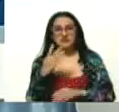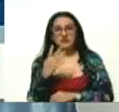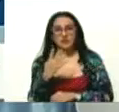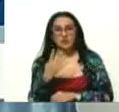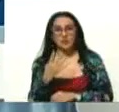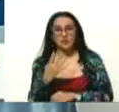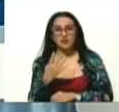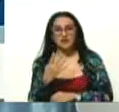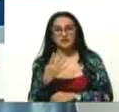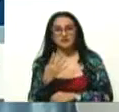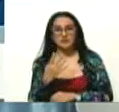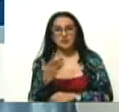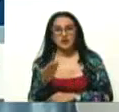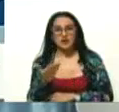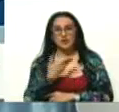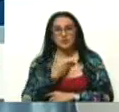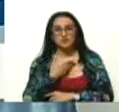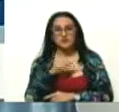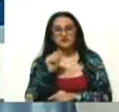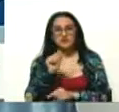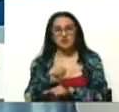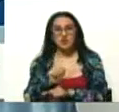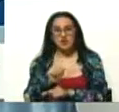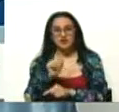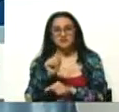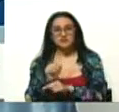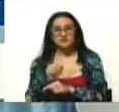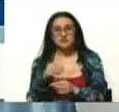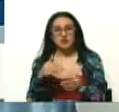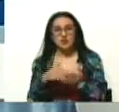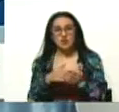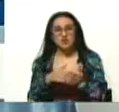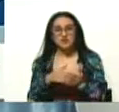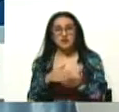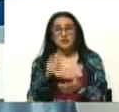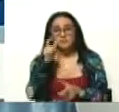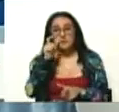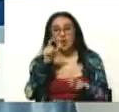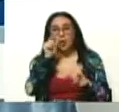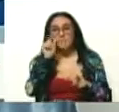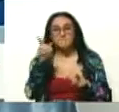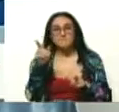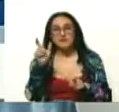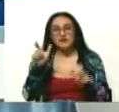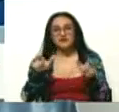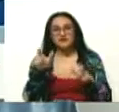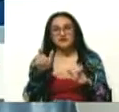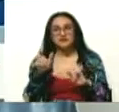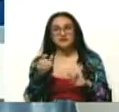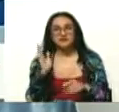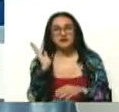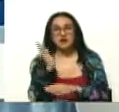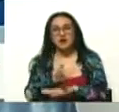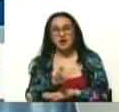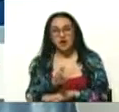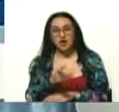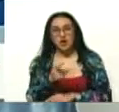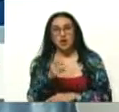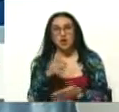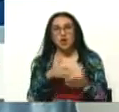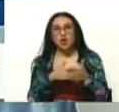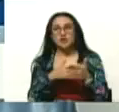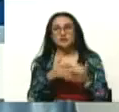33.564 acusaciones contra sujetos que han atentado en contra de